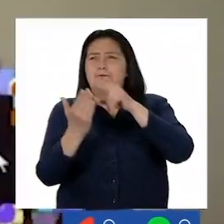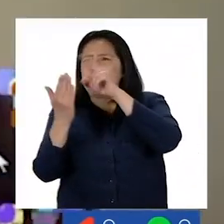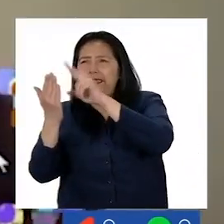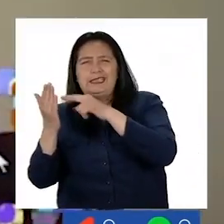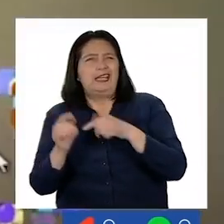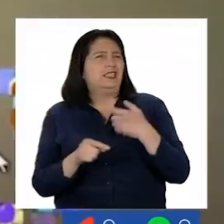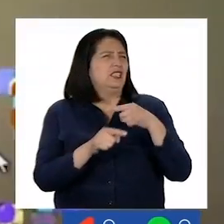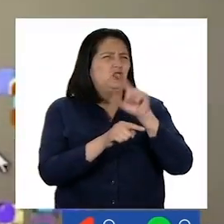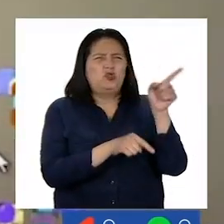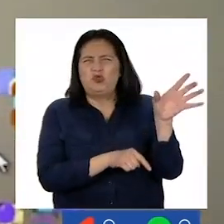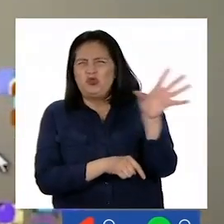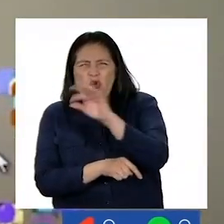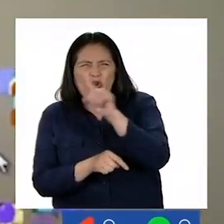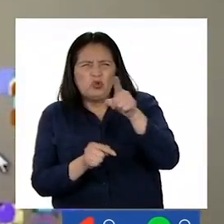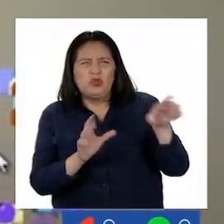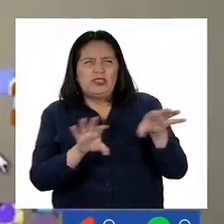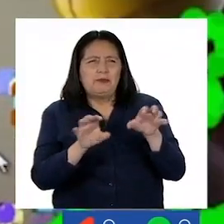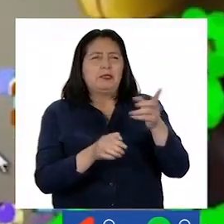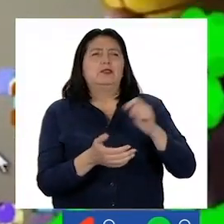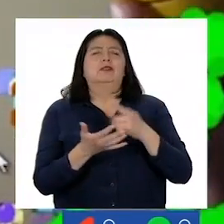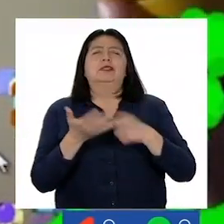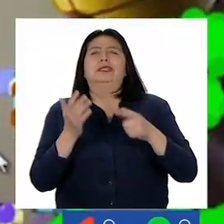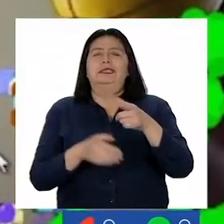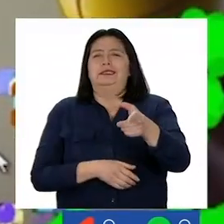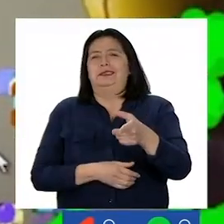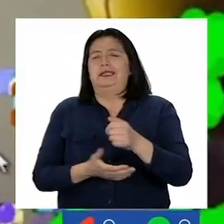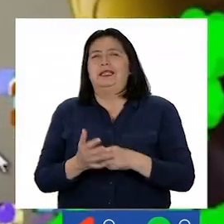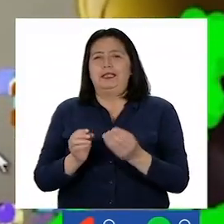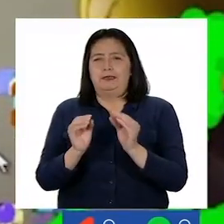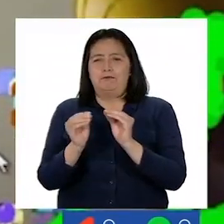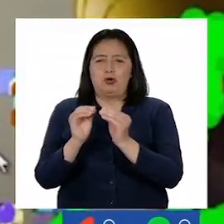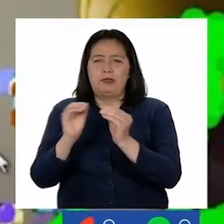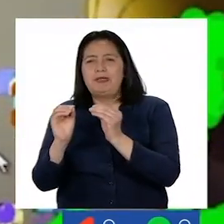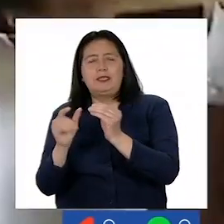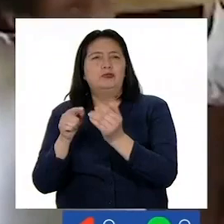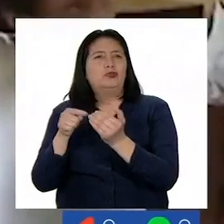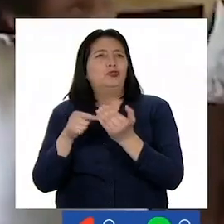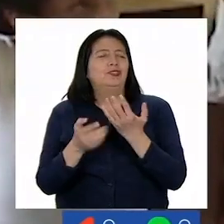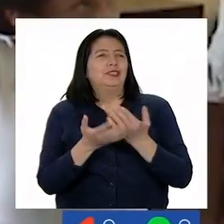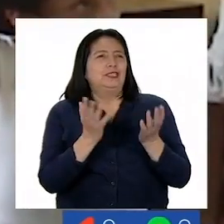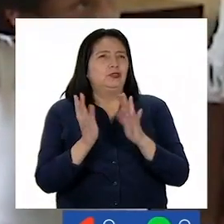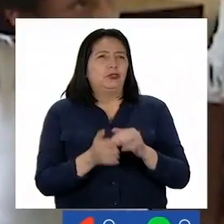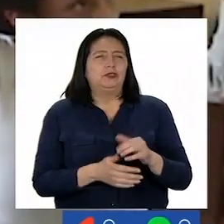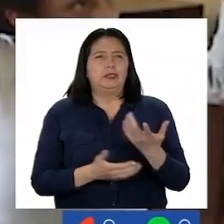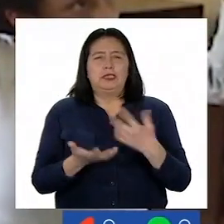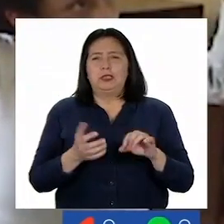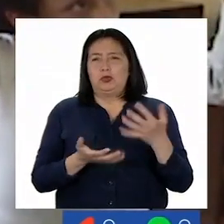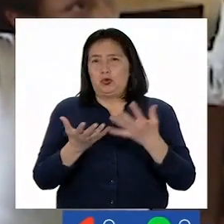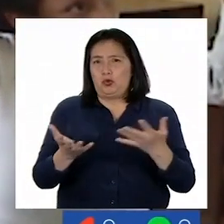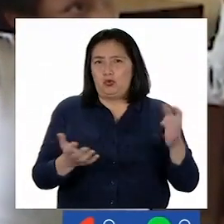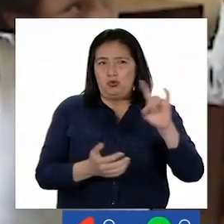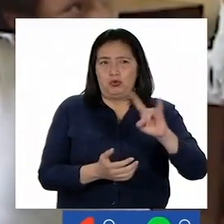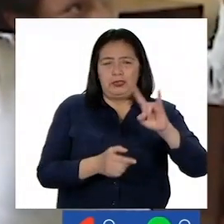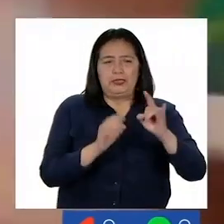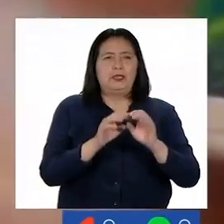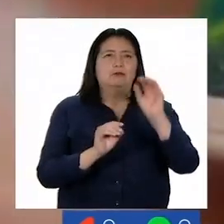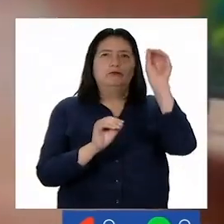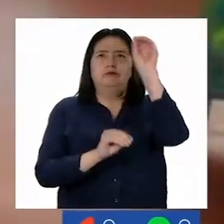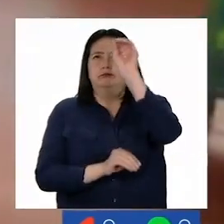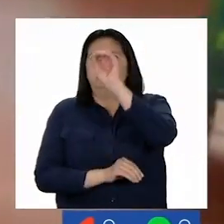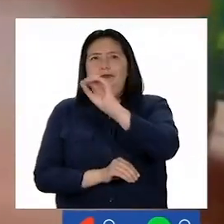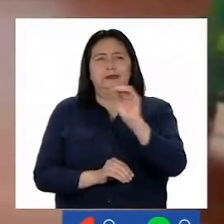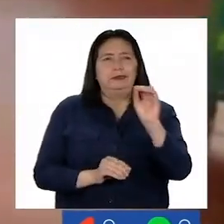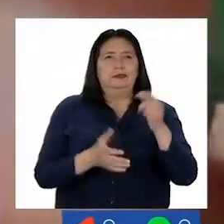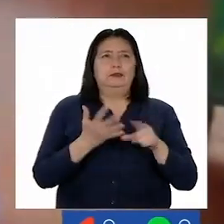Todo esto tenía un sentido de que desarrollar la actividad kinestésica de los estudiantes, poder manipular diferentes elementos en el aire.